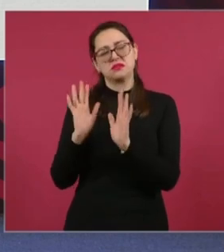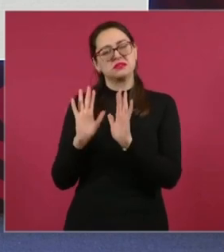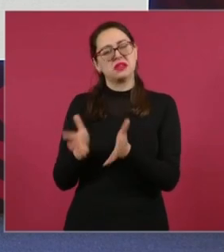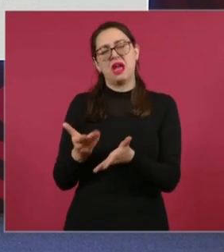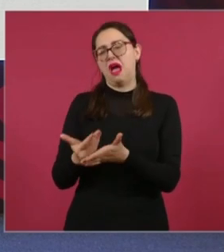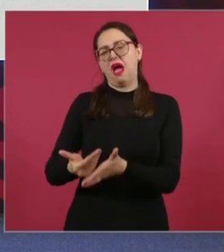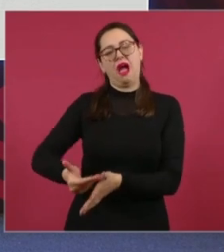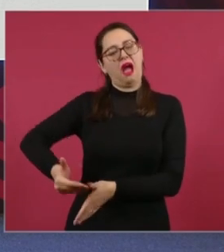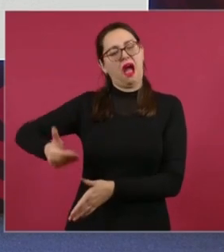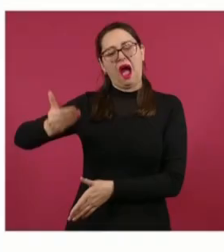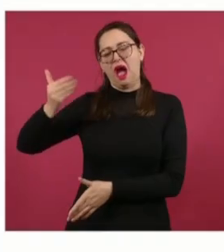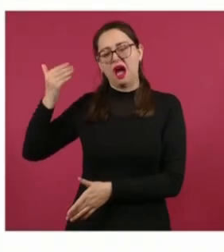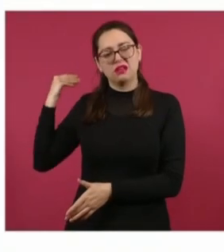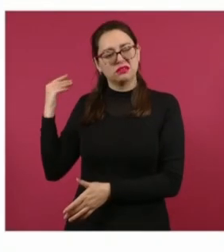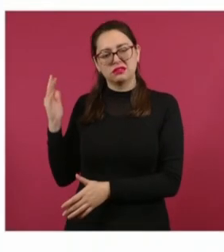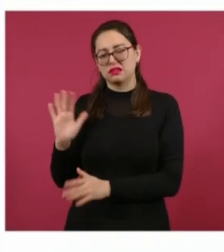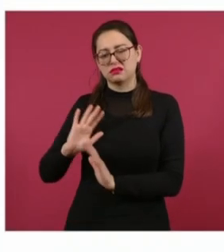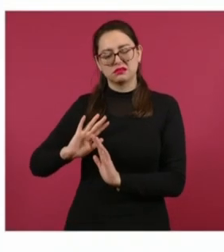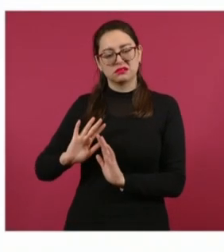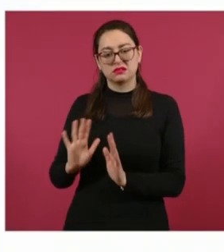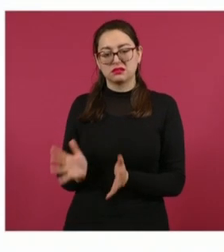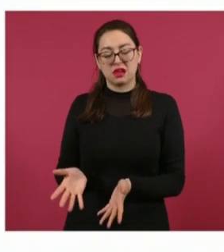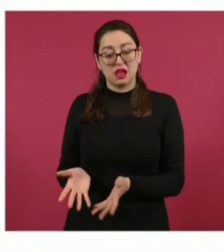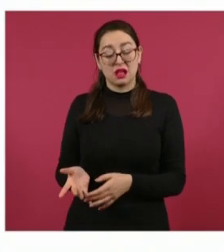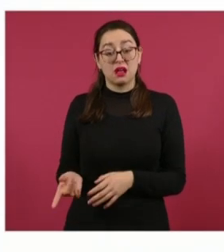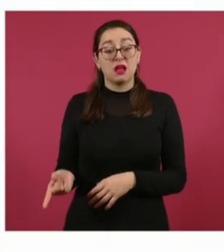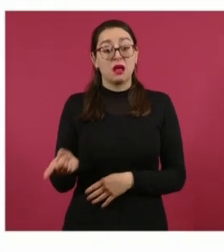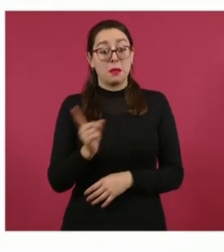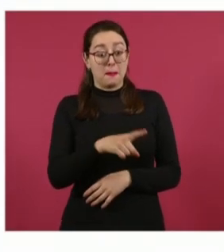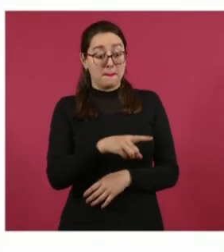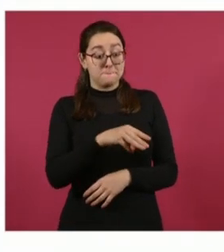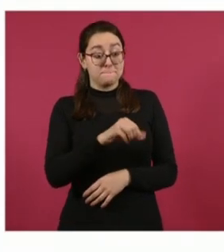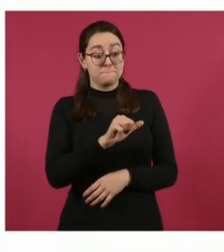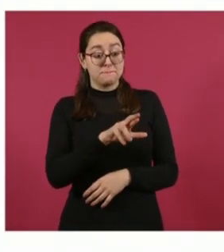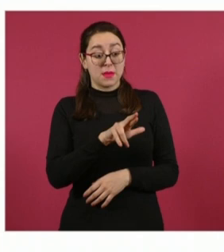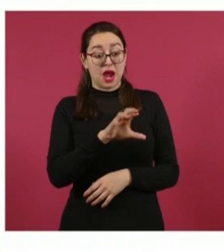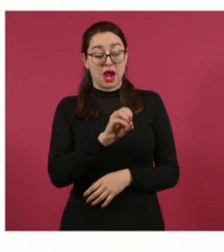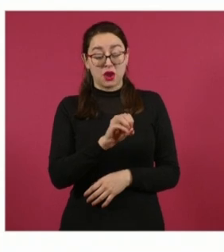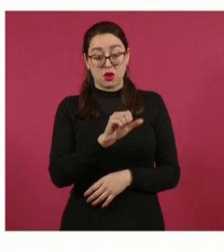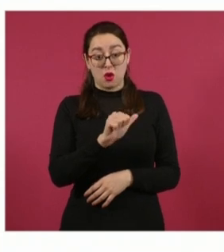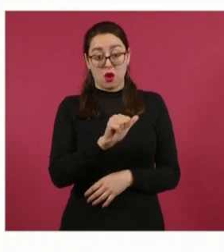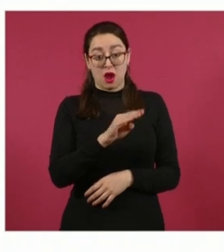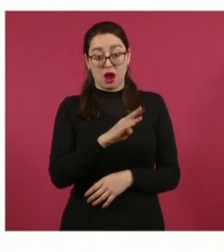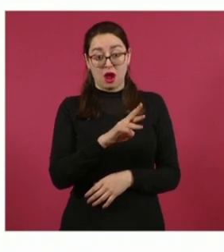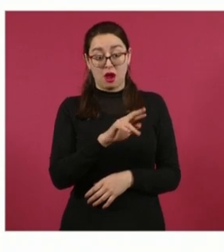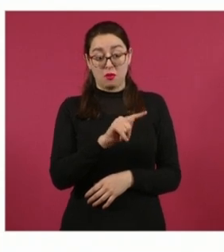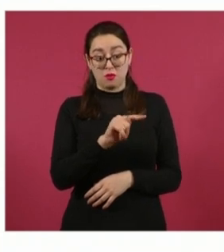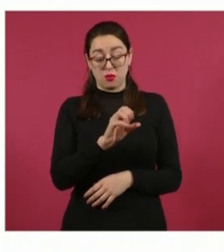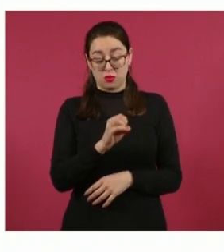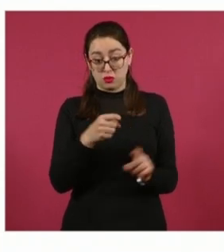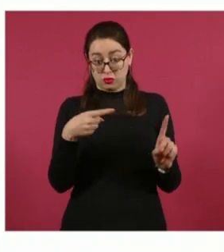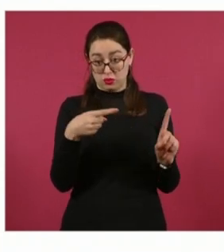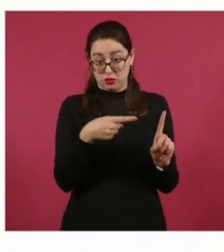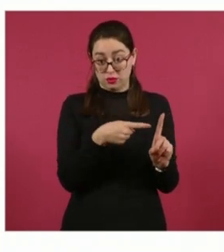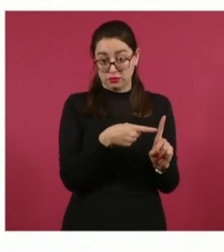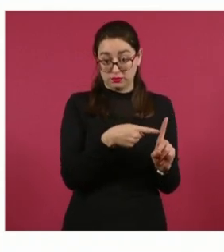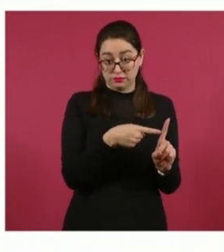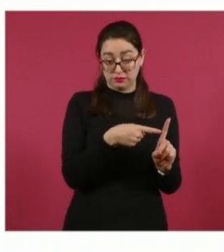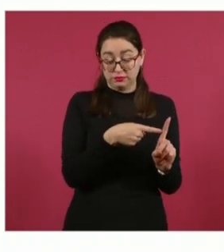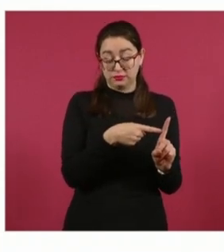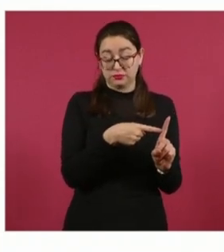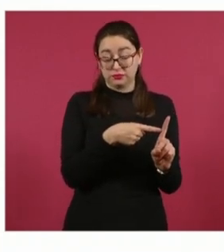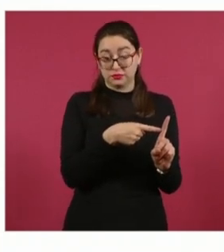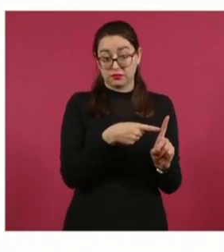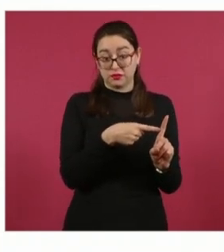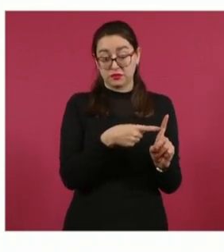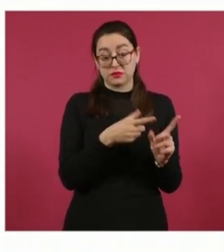ya que era un hecho notorio que Mario Aburto Martínez